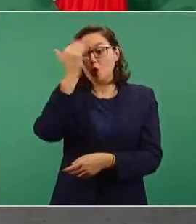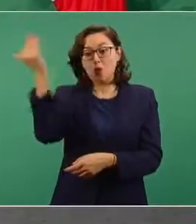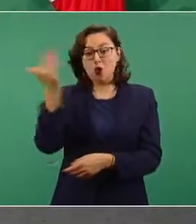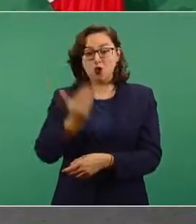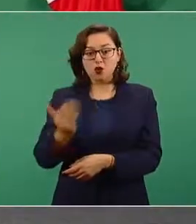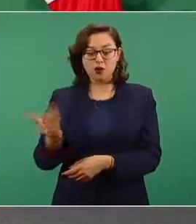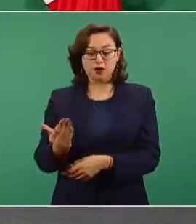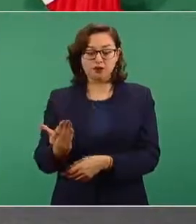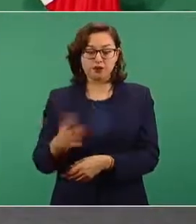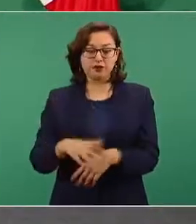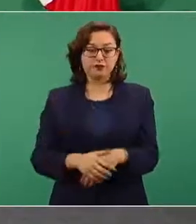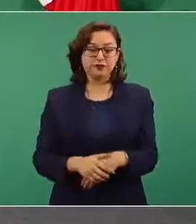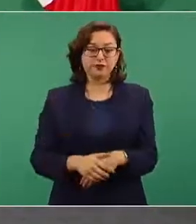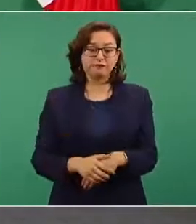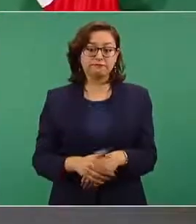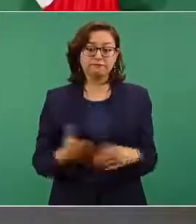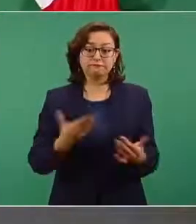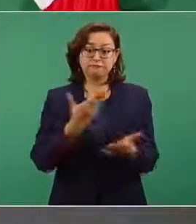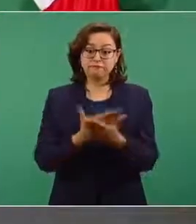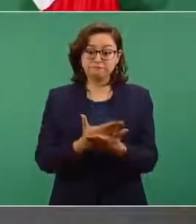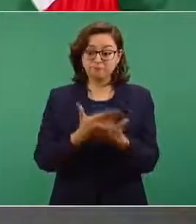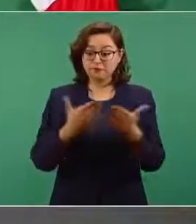ahora estamos conmemorando